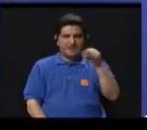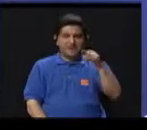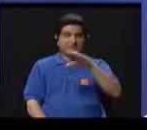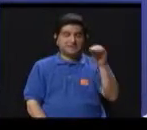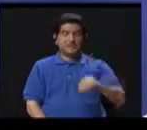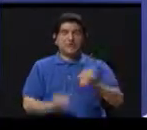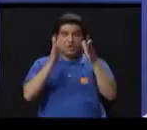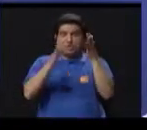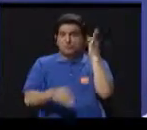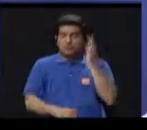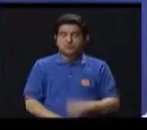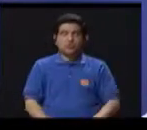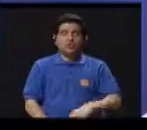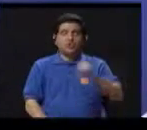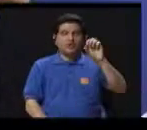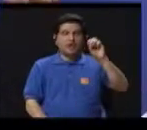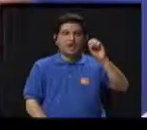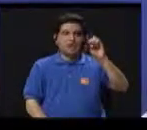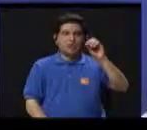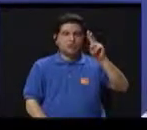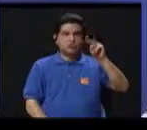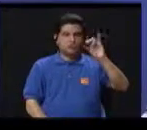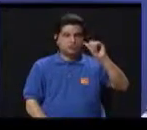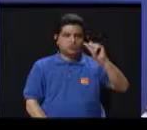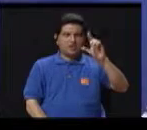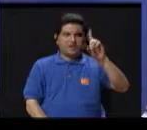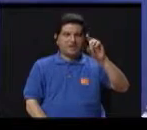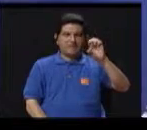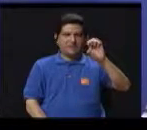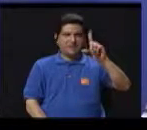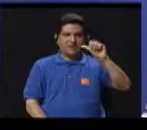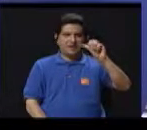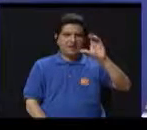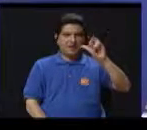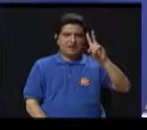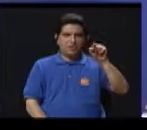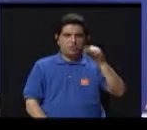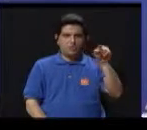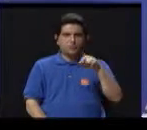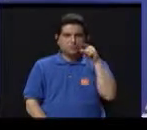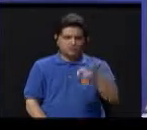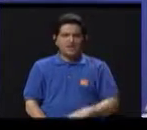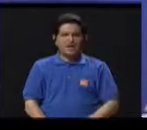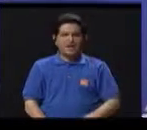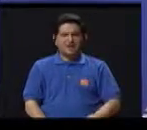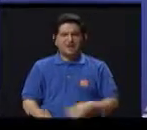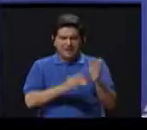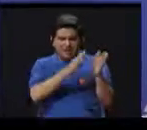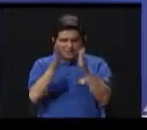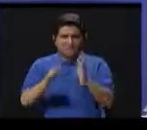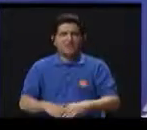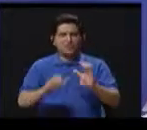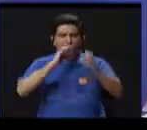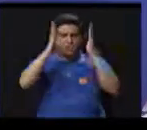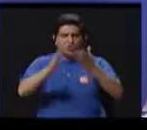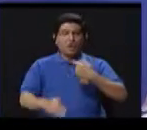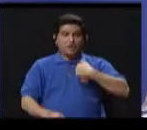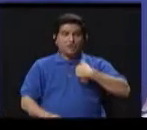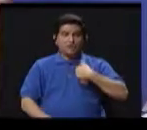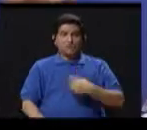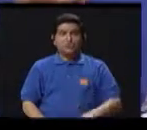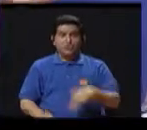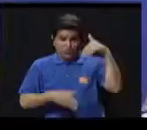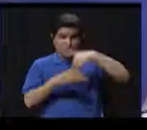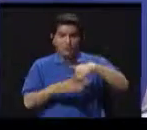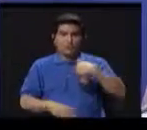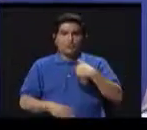maestra Sonia de la Cruz, forjadora de generaciones de comunicadores, así entre es. Los que me incluyo, por eso estoy un poquito